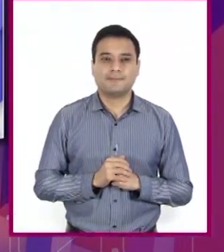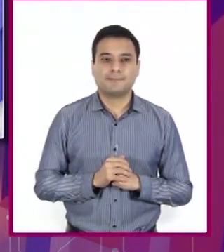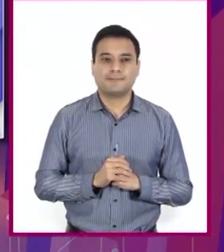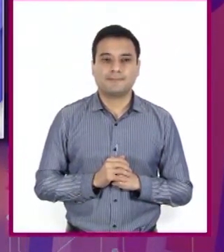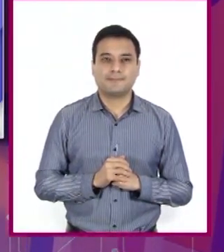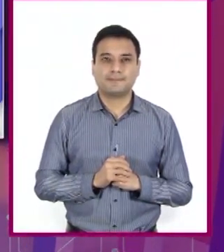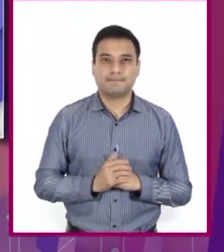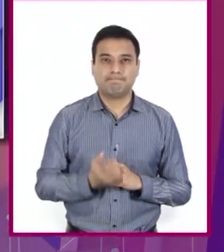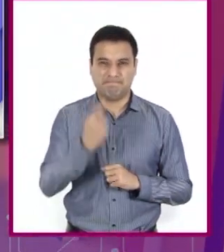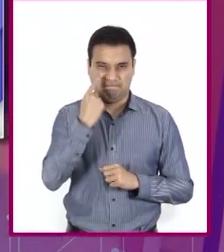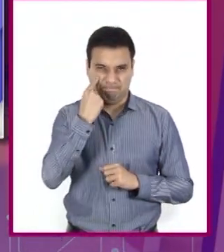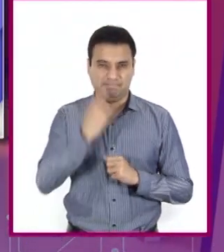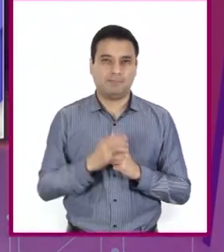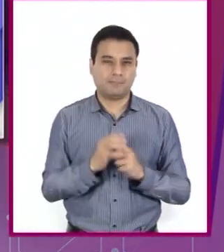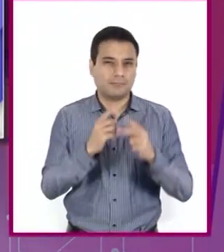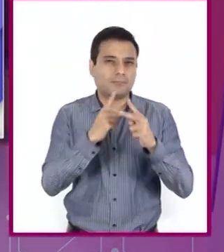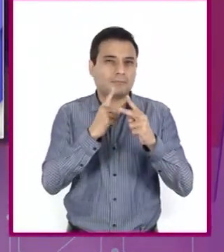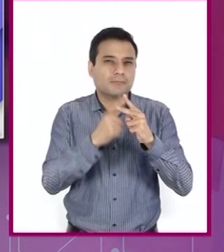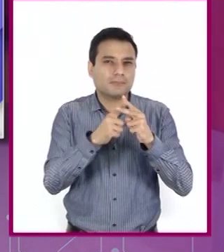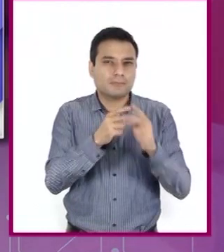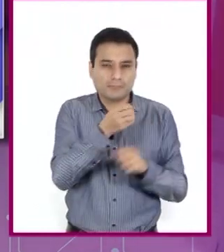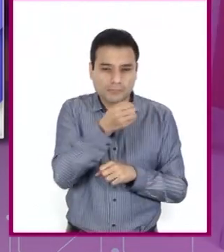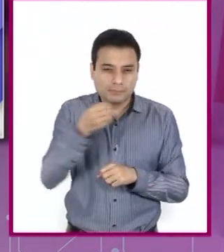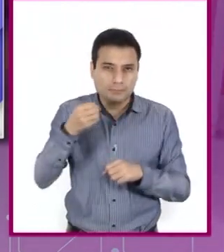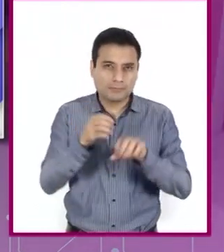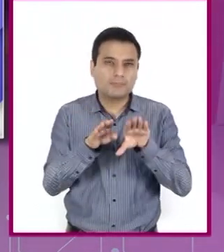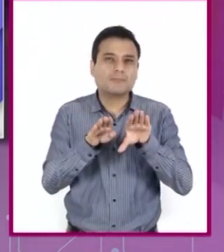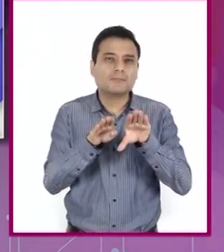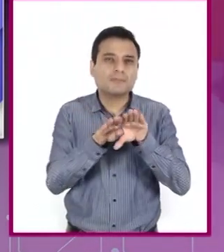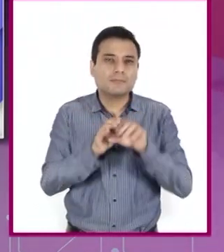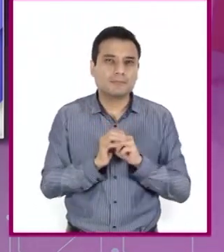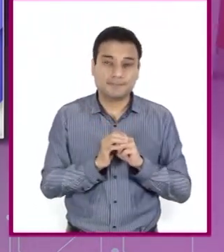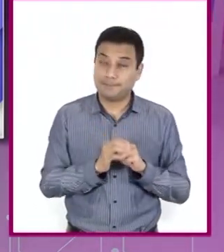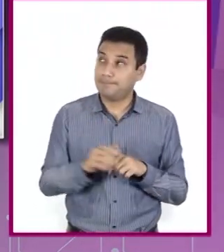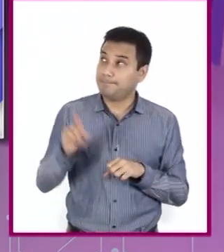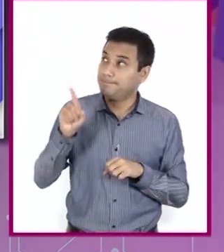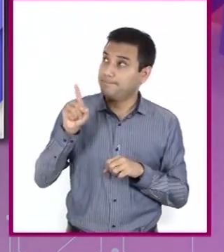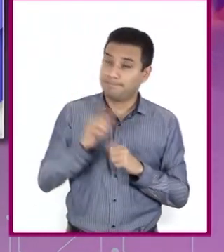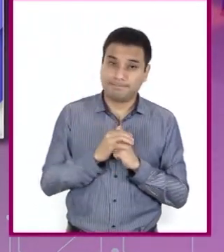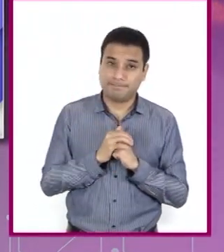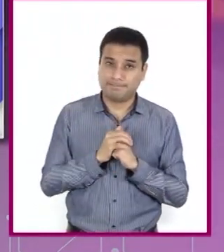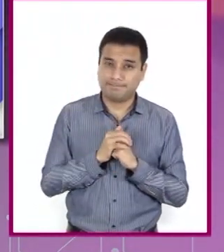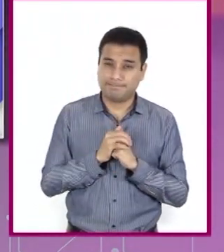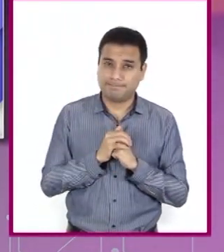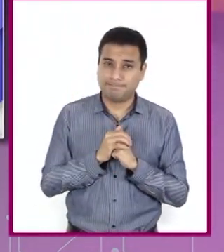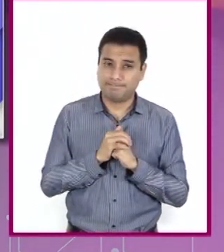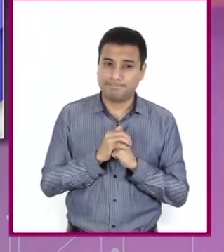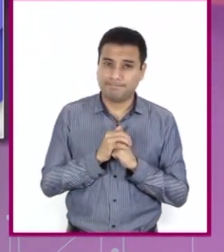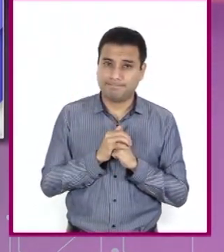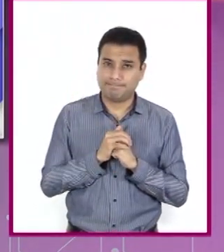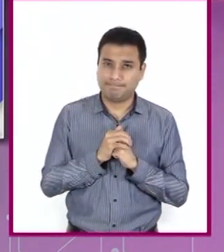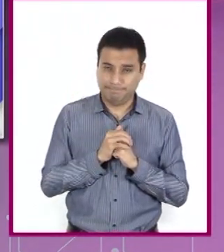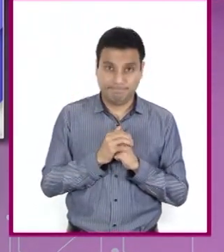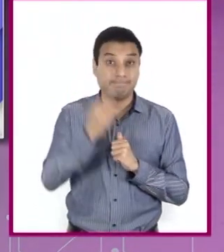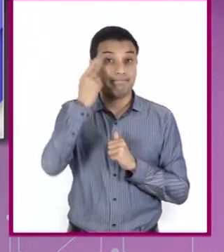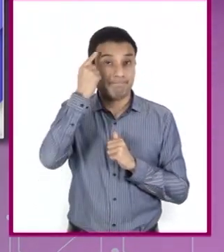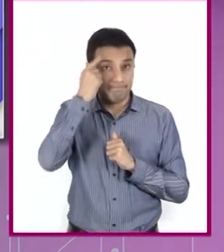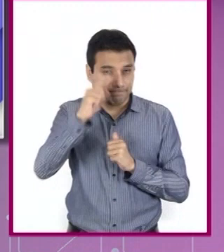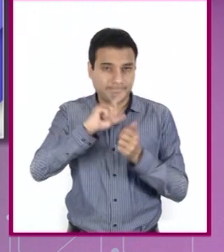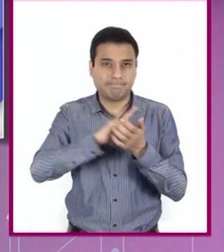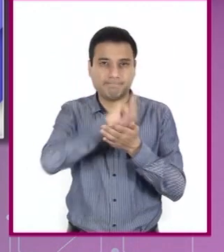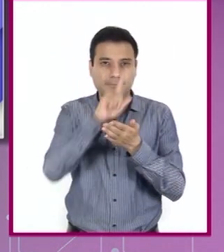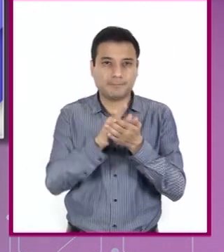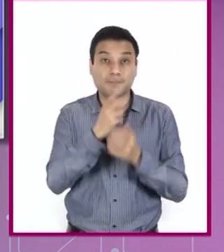Observen la ecuación de la reacción química para la formación del metano. Colocamos los coeficientes necesarios para que cumpla con la ley de la conservación de la